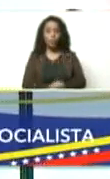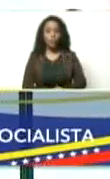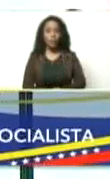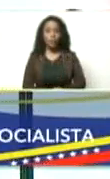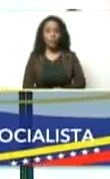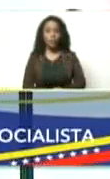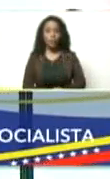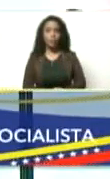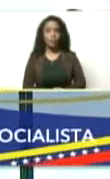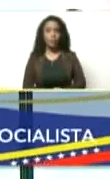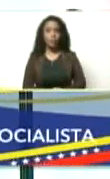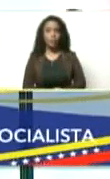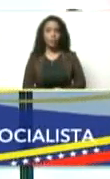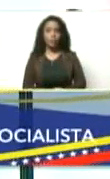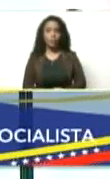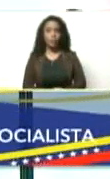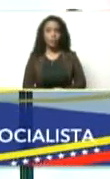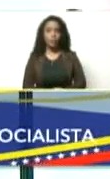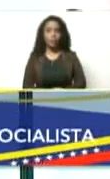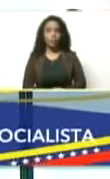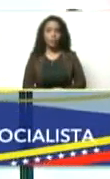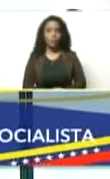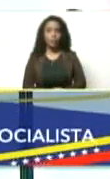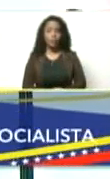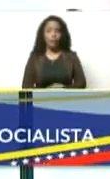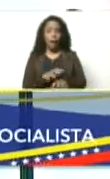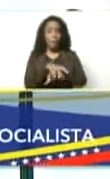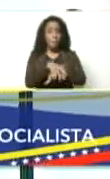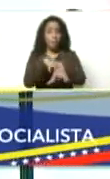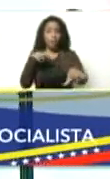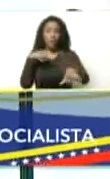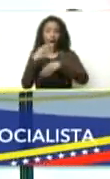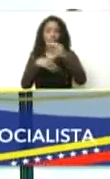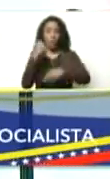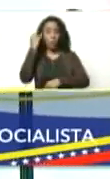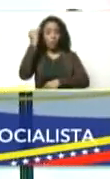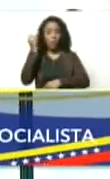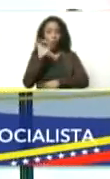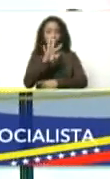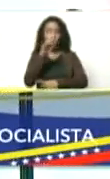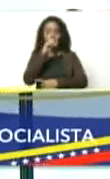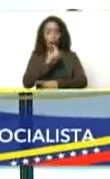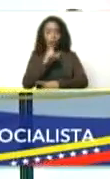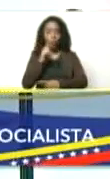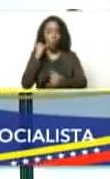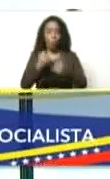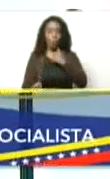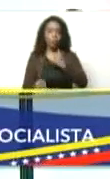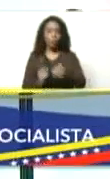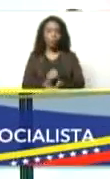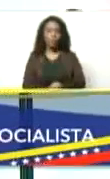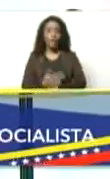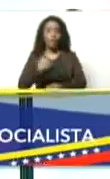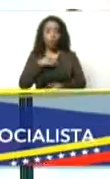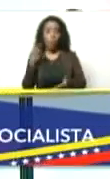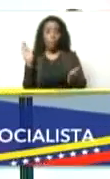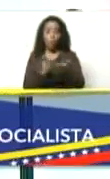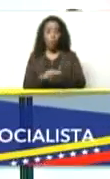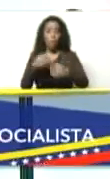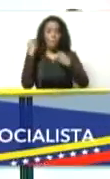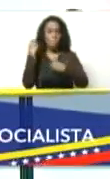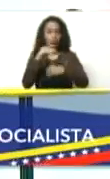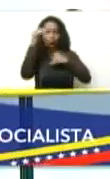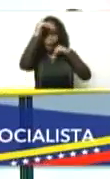La mayoría se han creado en estos 4 años de gobierno. Y la mayoría se han creado en los últimos 4 años. Y si nosotros le ponemos más